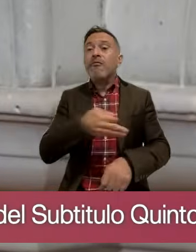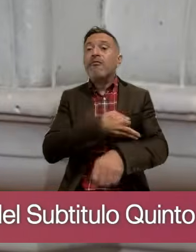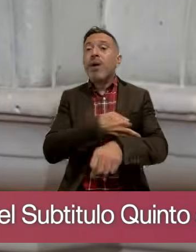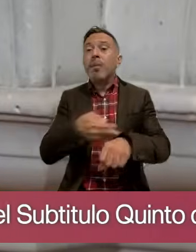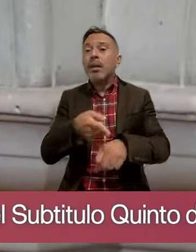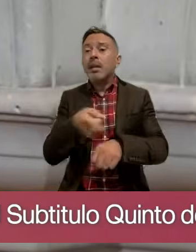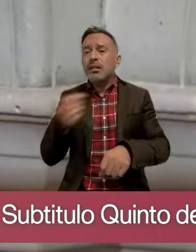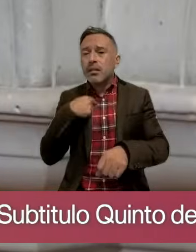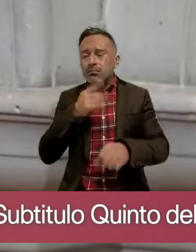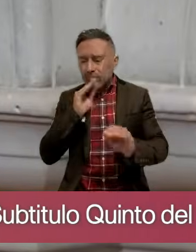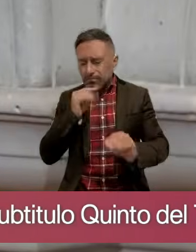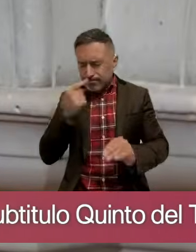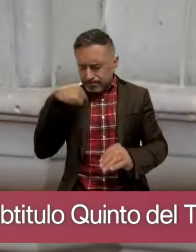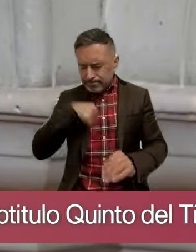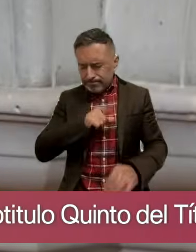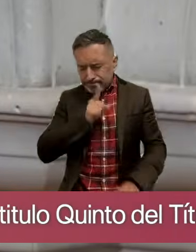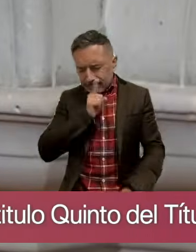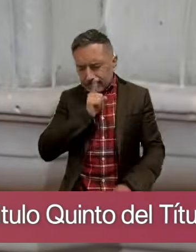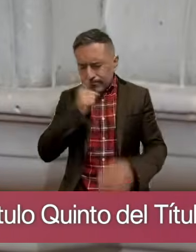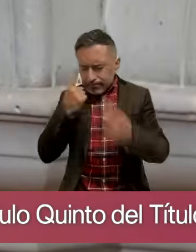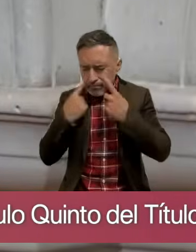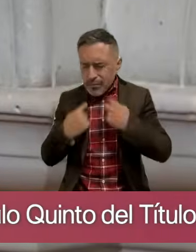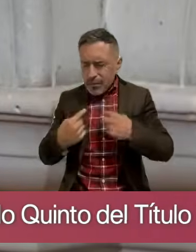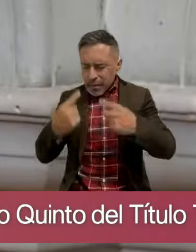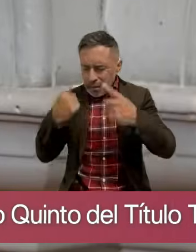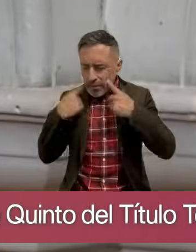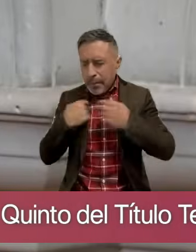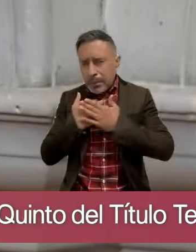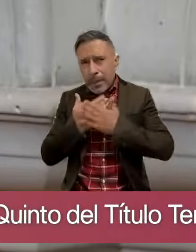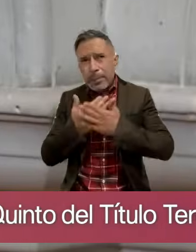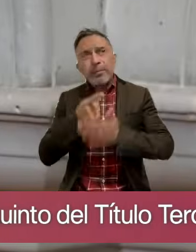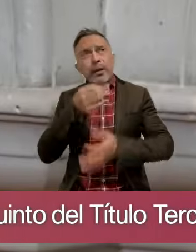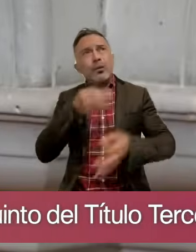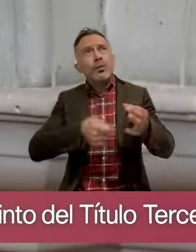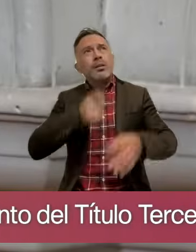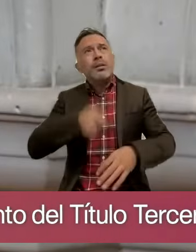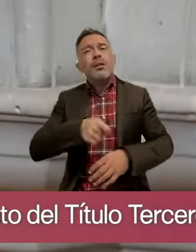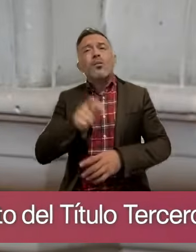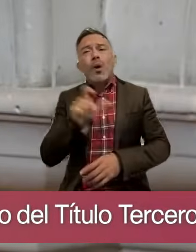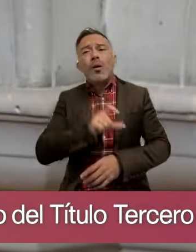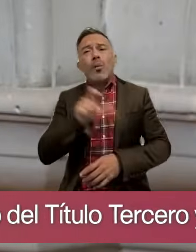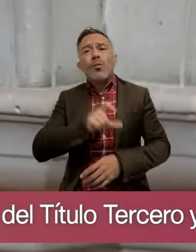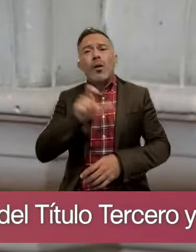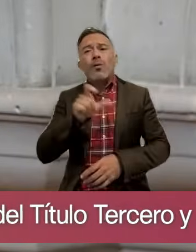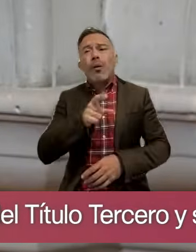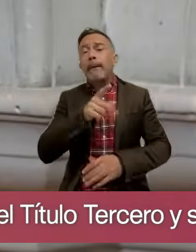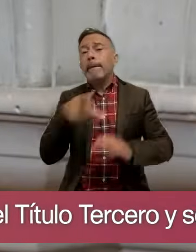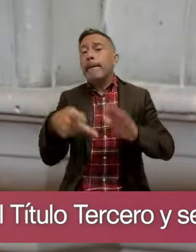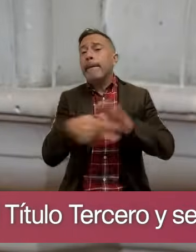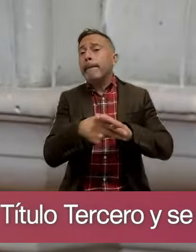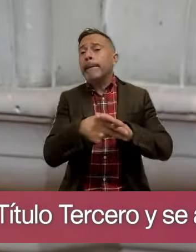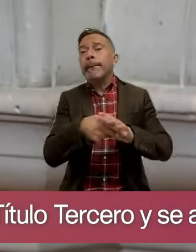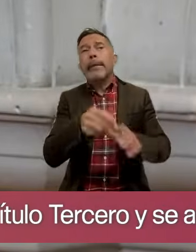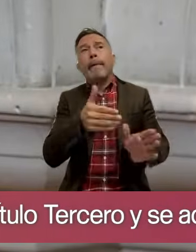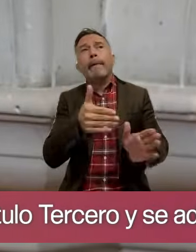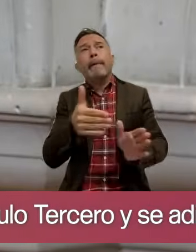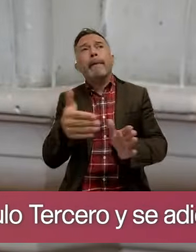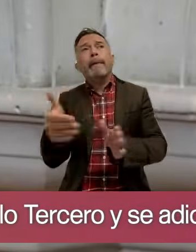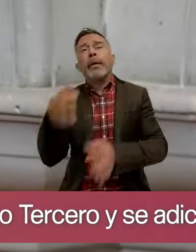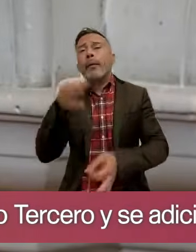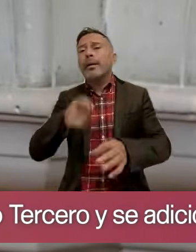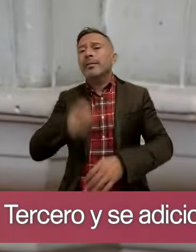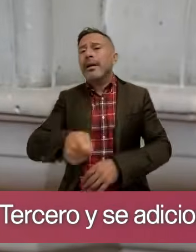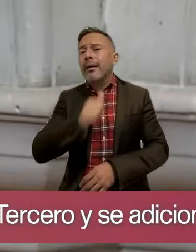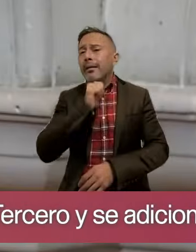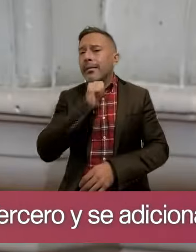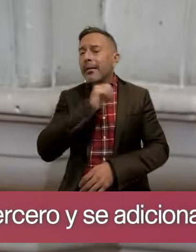silencio, esperando la justicia, esa justicia que nunca llega. Ese es el rostro de la impunidad. Y la impunidad, hay